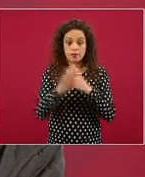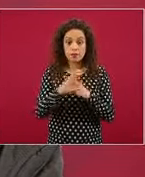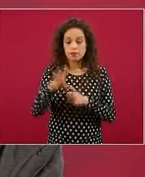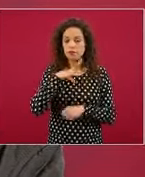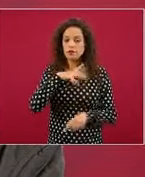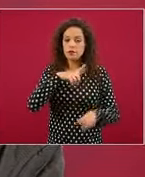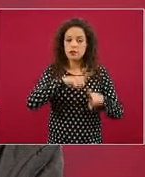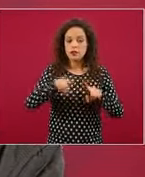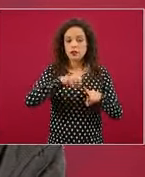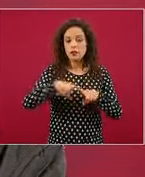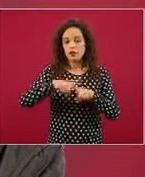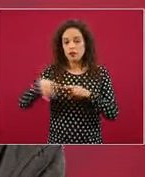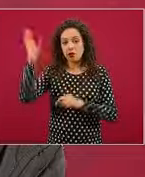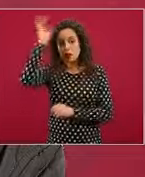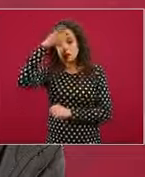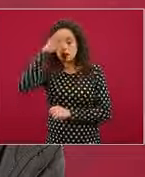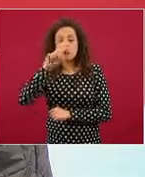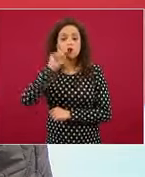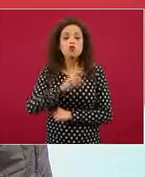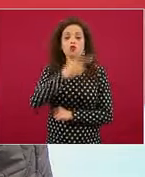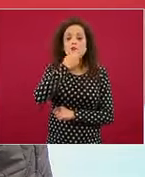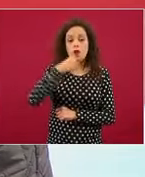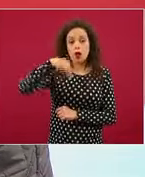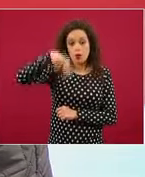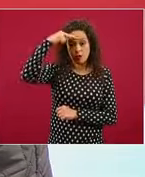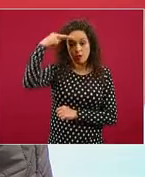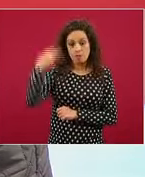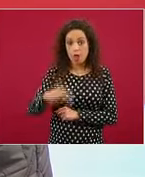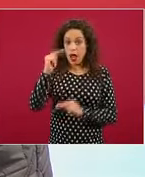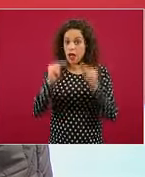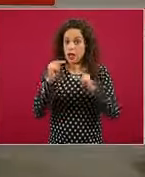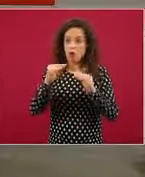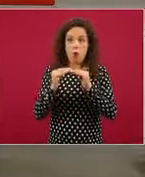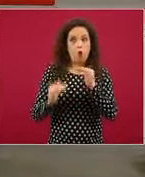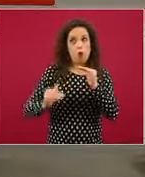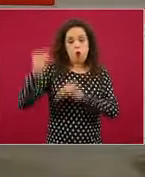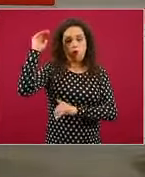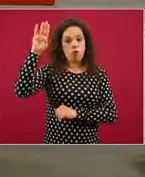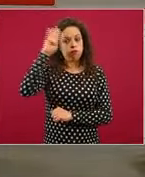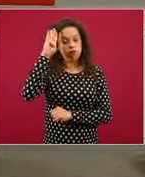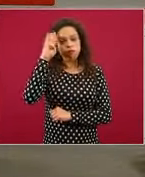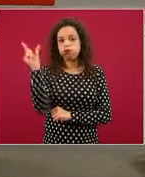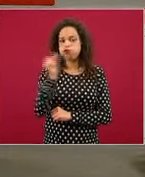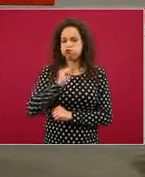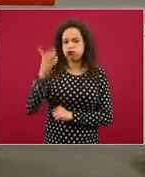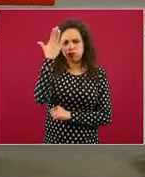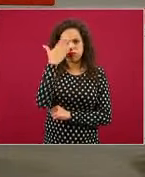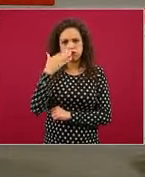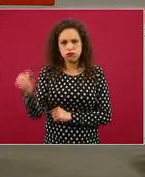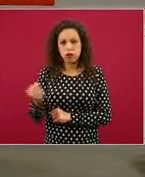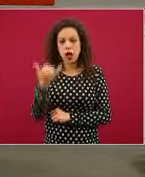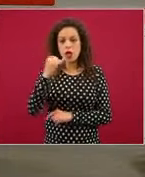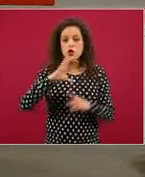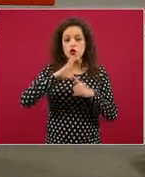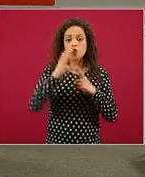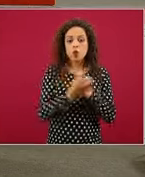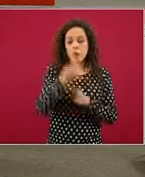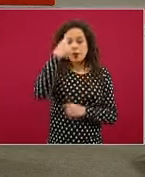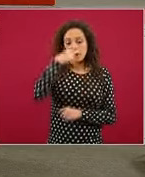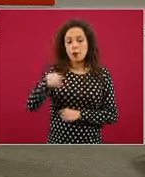múltiples científicas y científicos mexicanos del más alto nivel. También tenemos un comité de asesoría para el Programa Nacional de